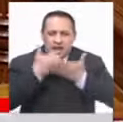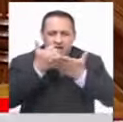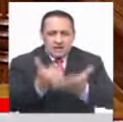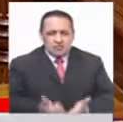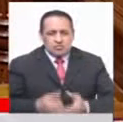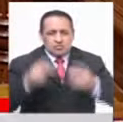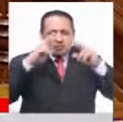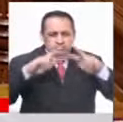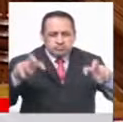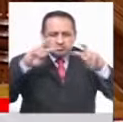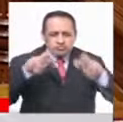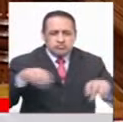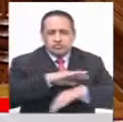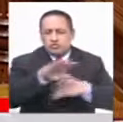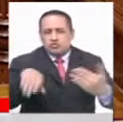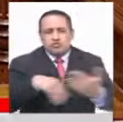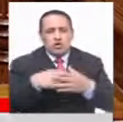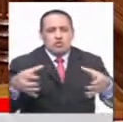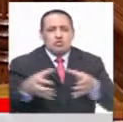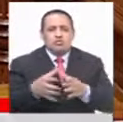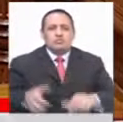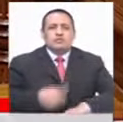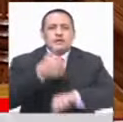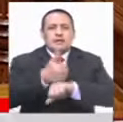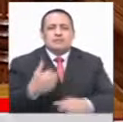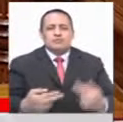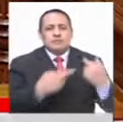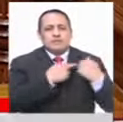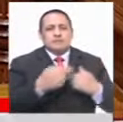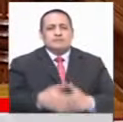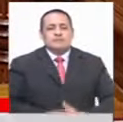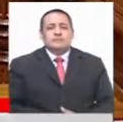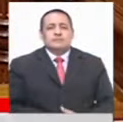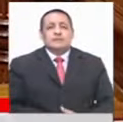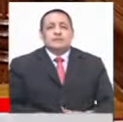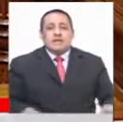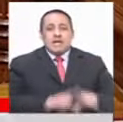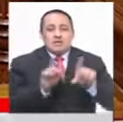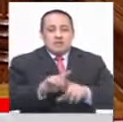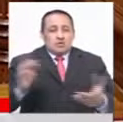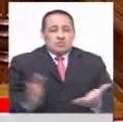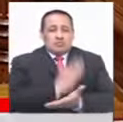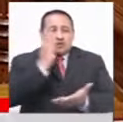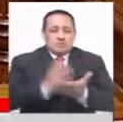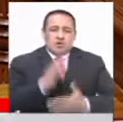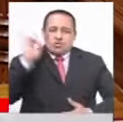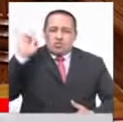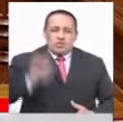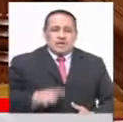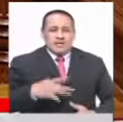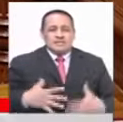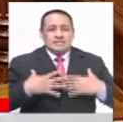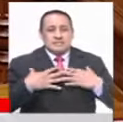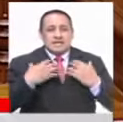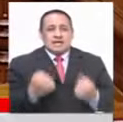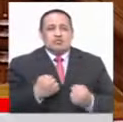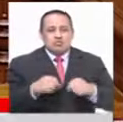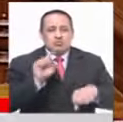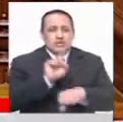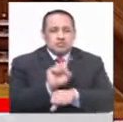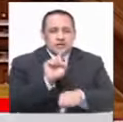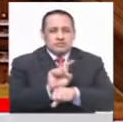con las indagaciones y los órganos competentes. Los desafíos urgentes que tenemos en salud, en